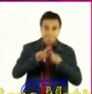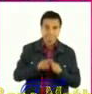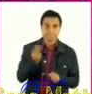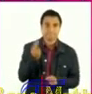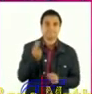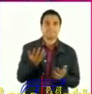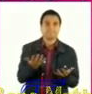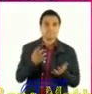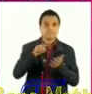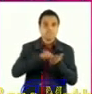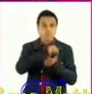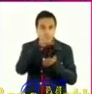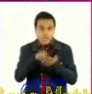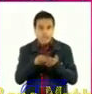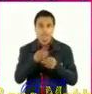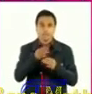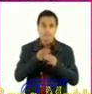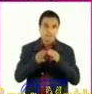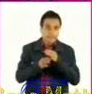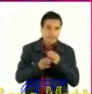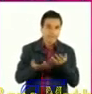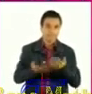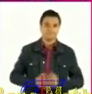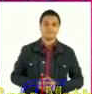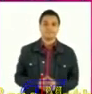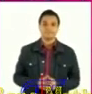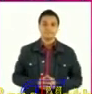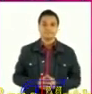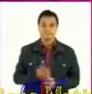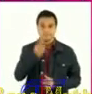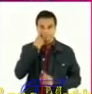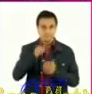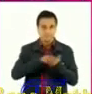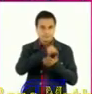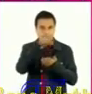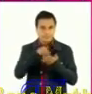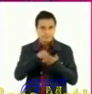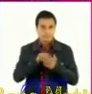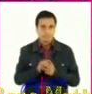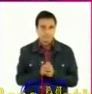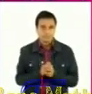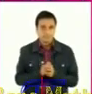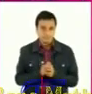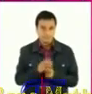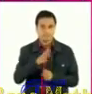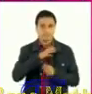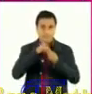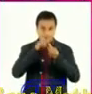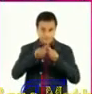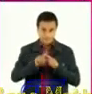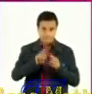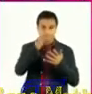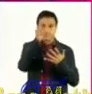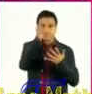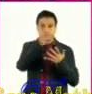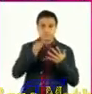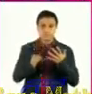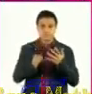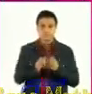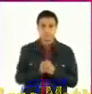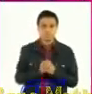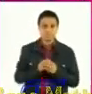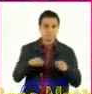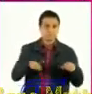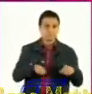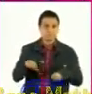lugares, actividades y materiales. Esos son los lugares donde desarrollará sus metas. ¿Qué actividad realizarán en la